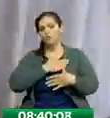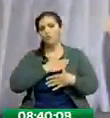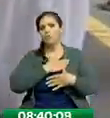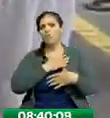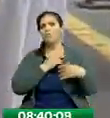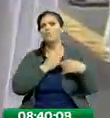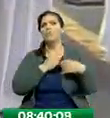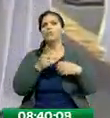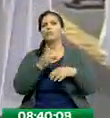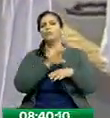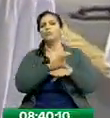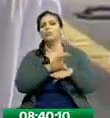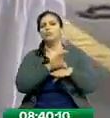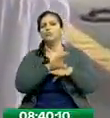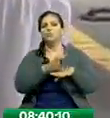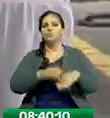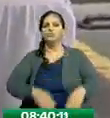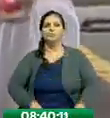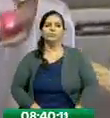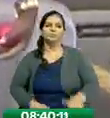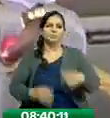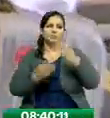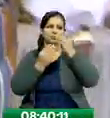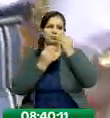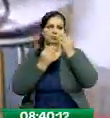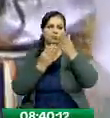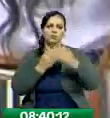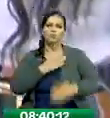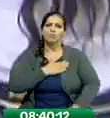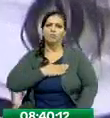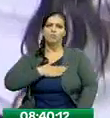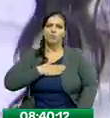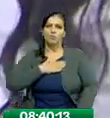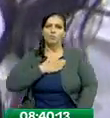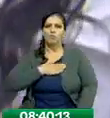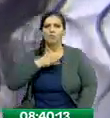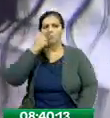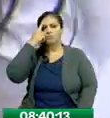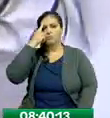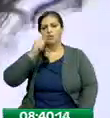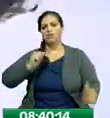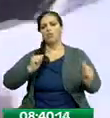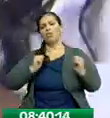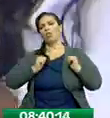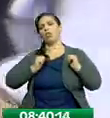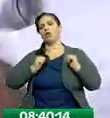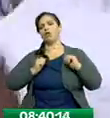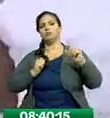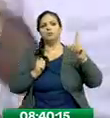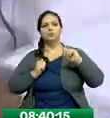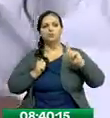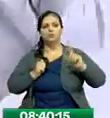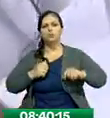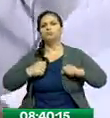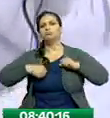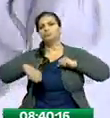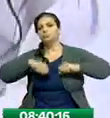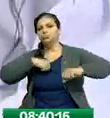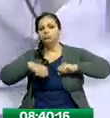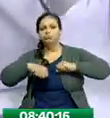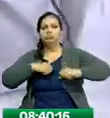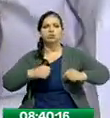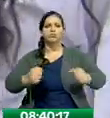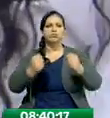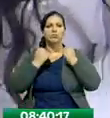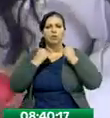personas que tengan o no trastornos cardiovasculares se le recomienda cambiar su estilo de vida no cierto debemos como que por ejemplo cuáles son las directrices de este